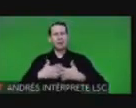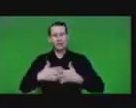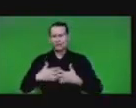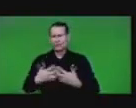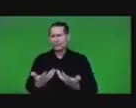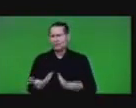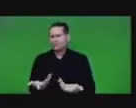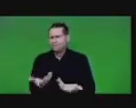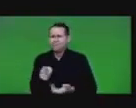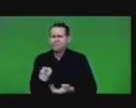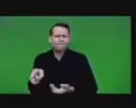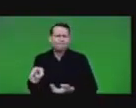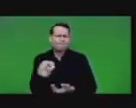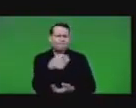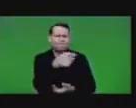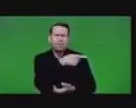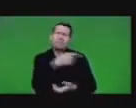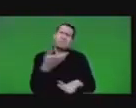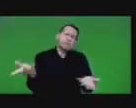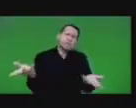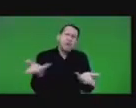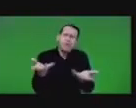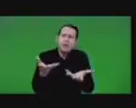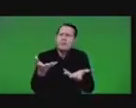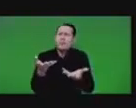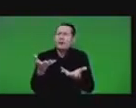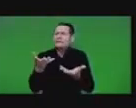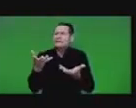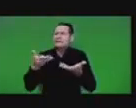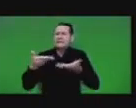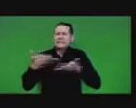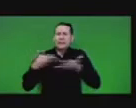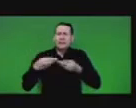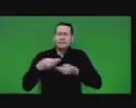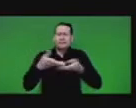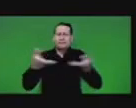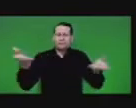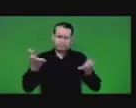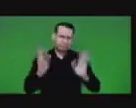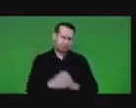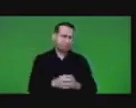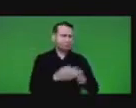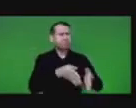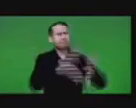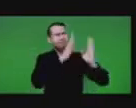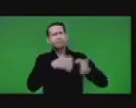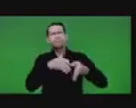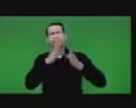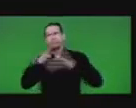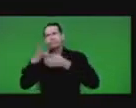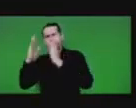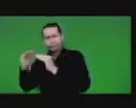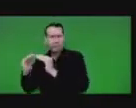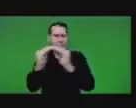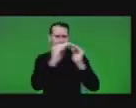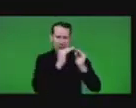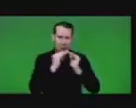mercados residenciales, como mencionó Gabriela en su presentación, también en